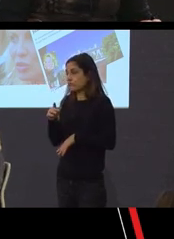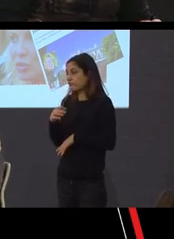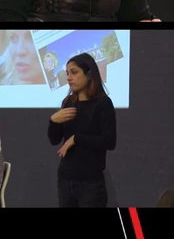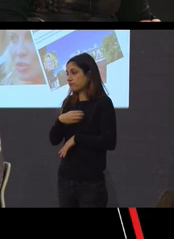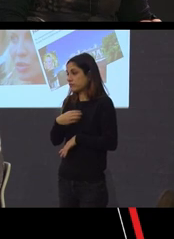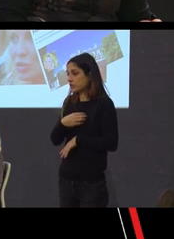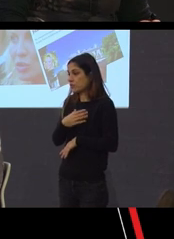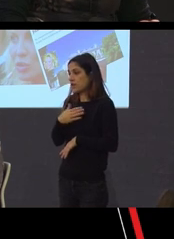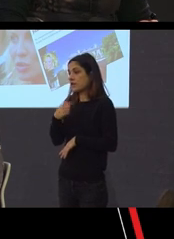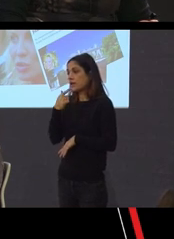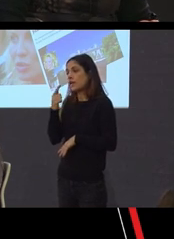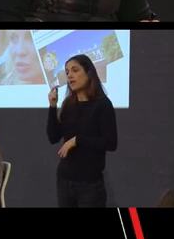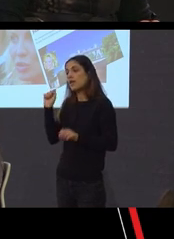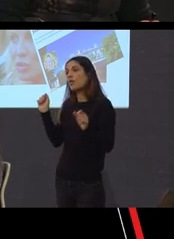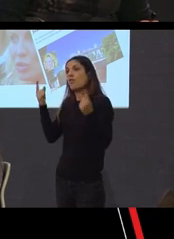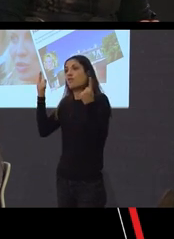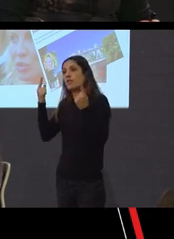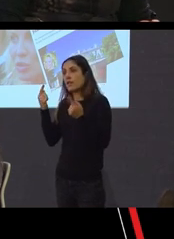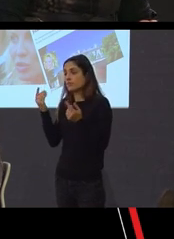toda a vida.